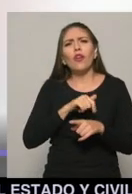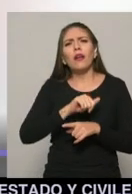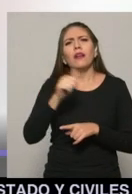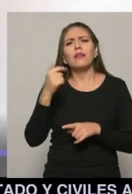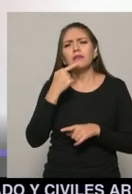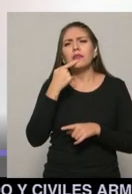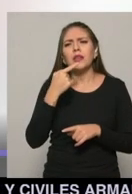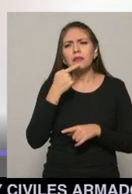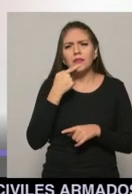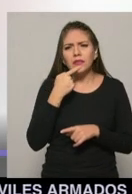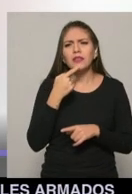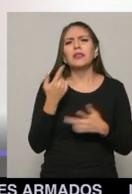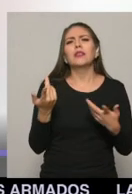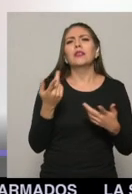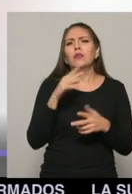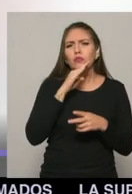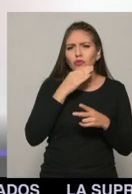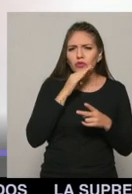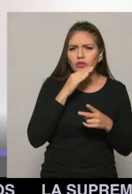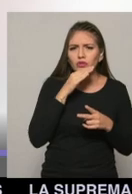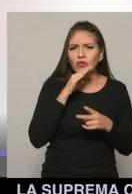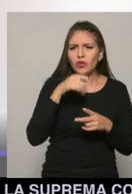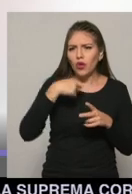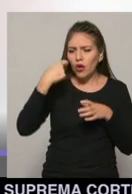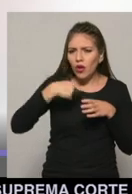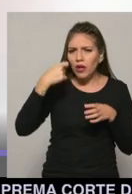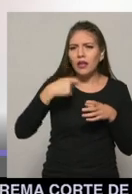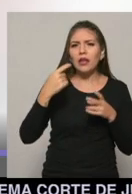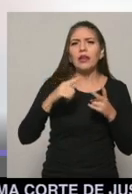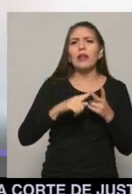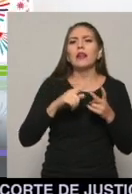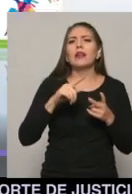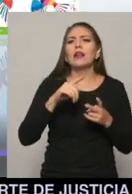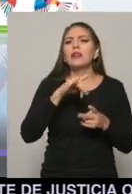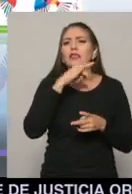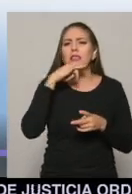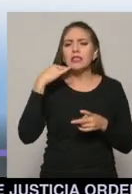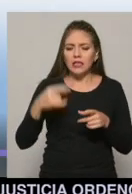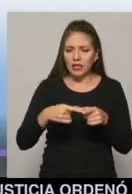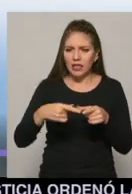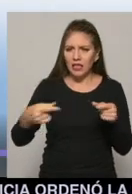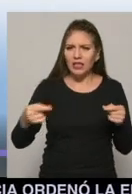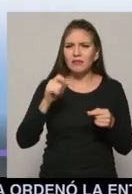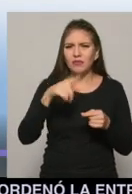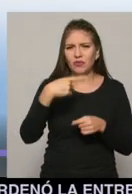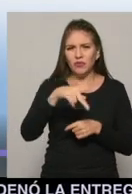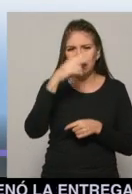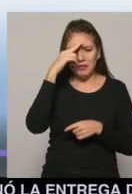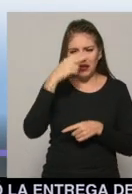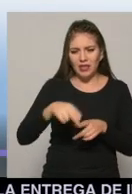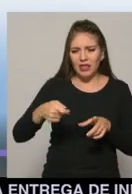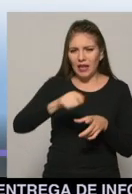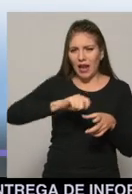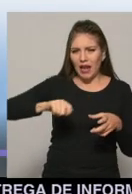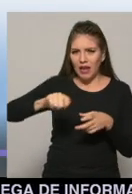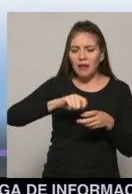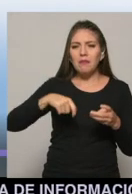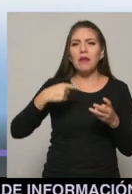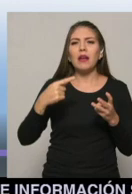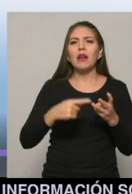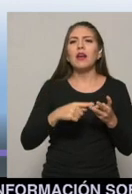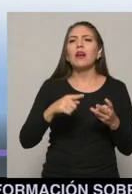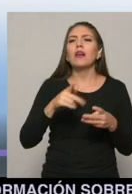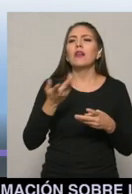desde pozole, chiles en nogada, cochinita pibil, desde luego, vamos a estar presentando estos platillos allá en